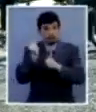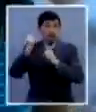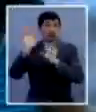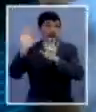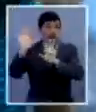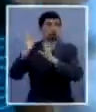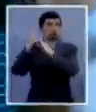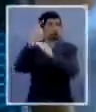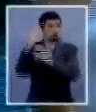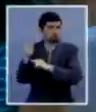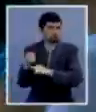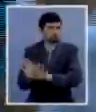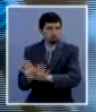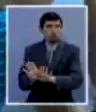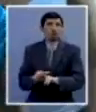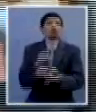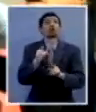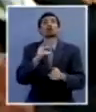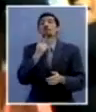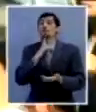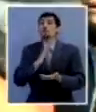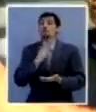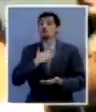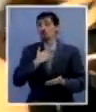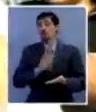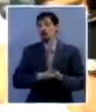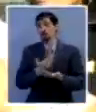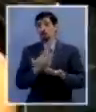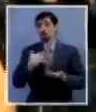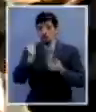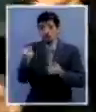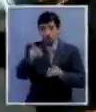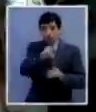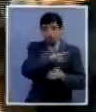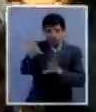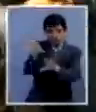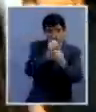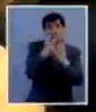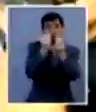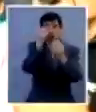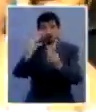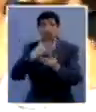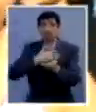todos invitados a esta iniciativa saludable que a muchos les gustaría replicar en sus comunas.